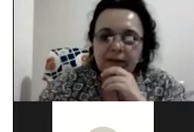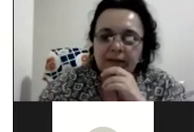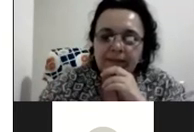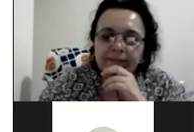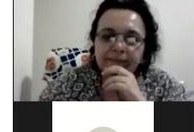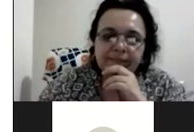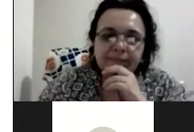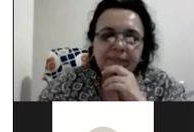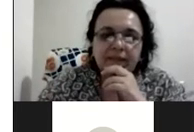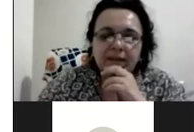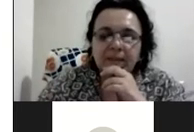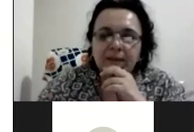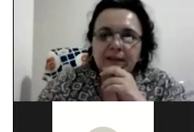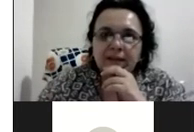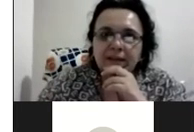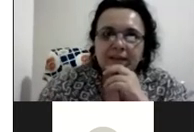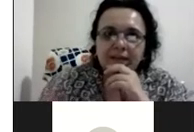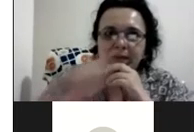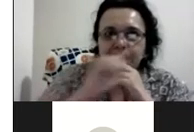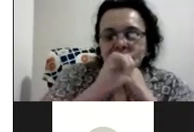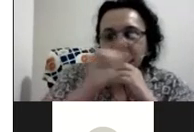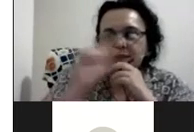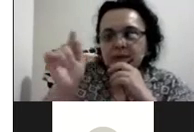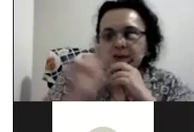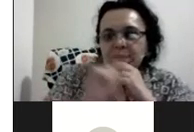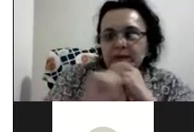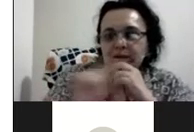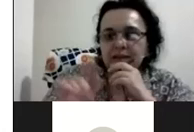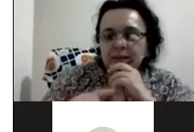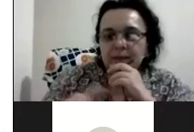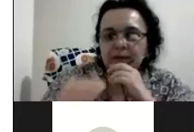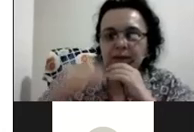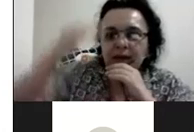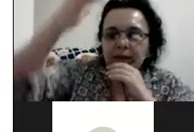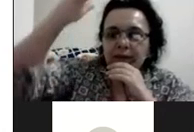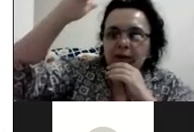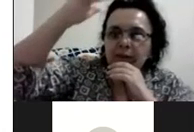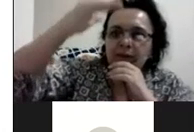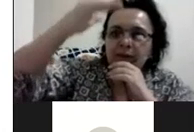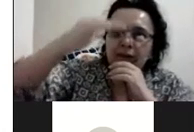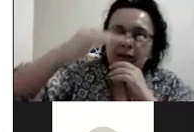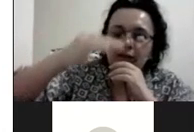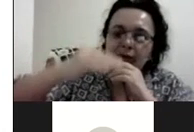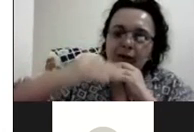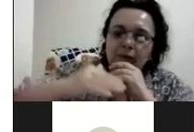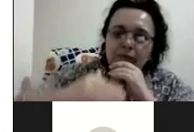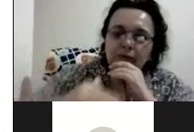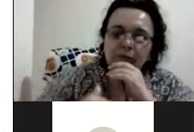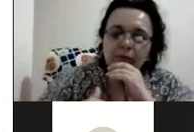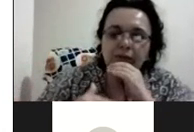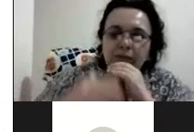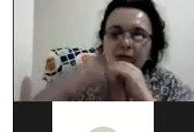usted lo canta, ¿verdad? Y si vamos siguiendo lo que son las, porque yo les pongo en